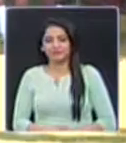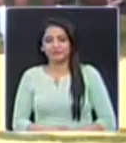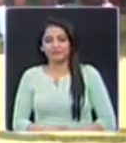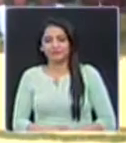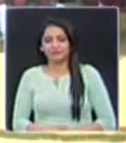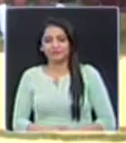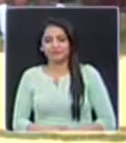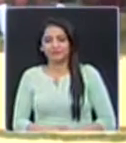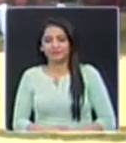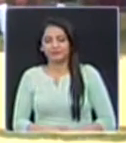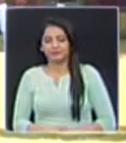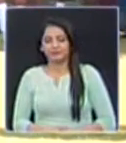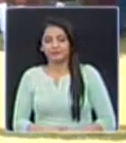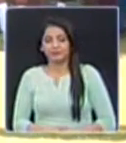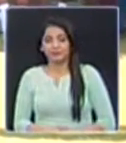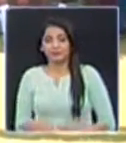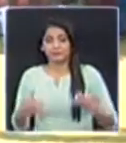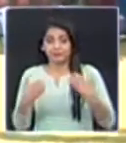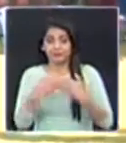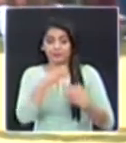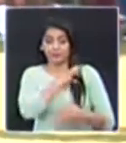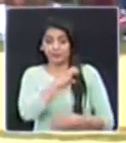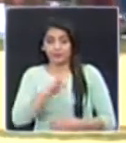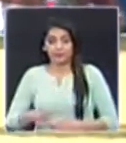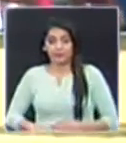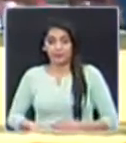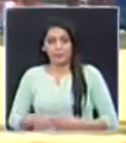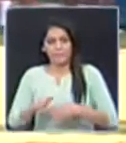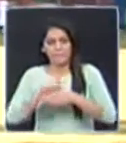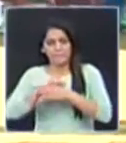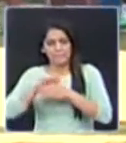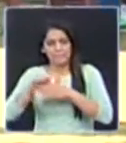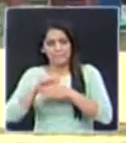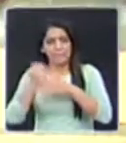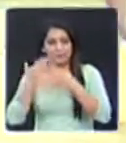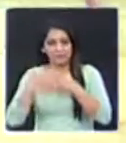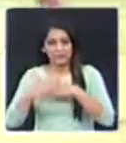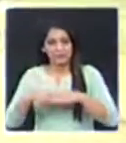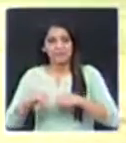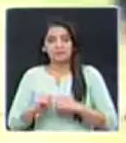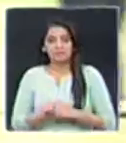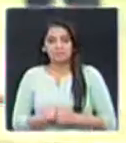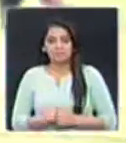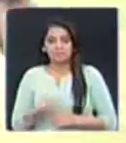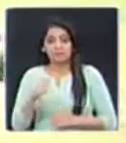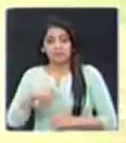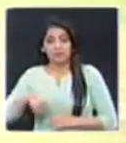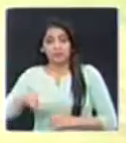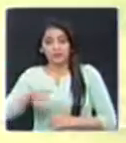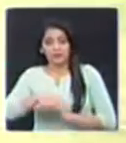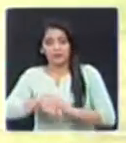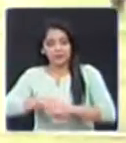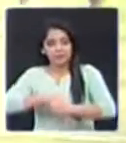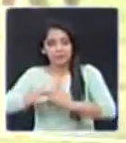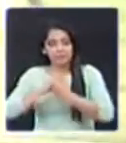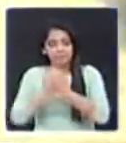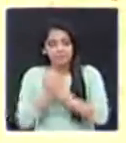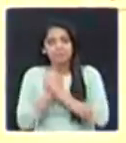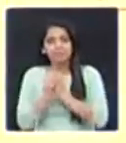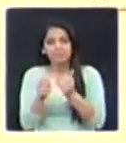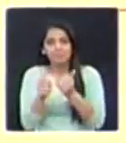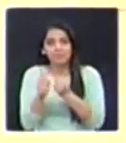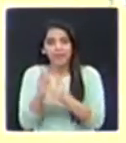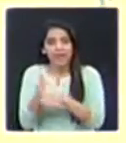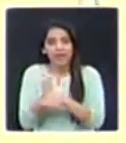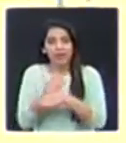Con equipo completo, el Club Sport Emelec entrenó en el complejo de Rocafuerte Fútbol Club. Los azules han aprovechado al máximo el descanso